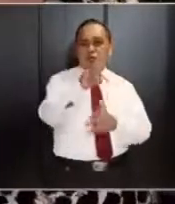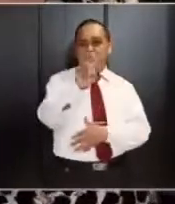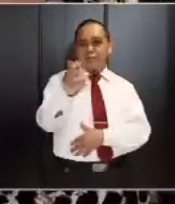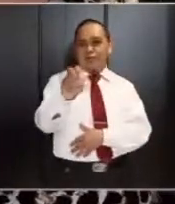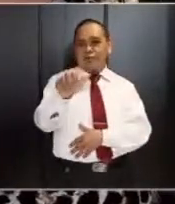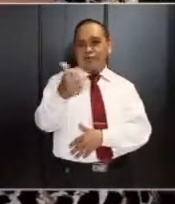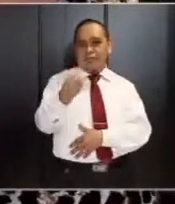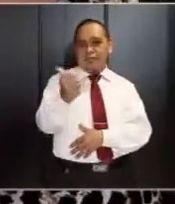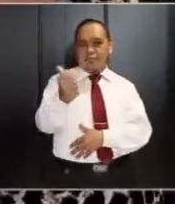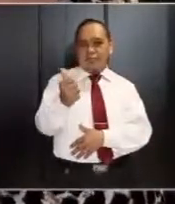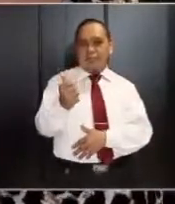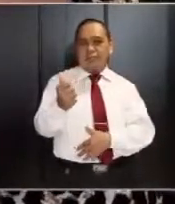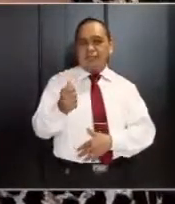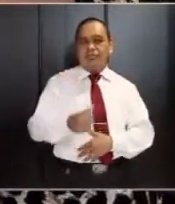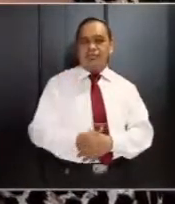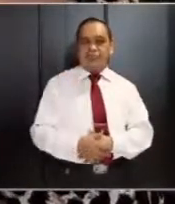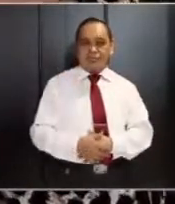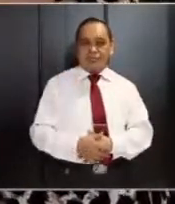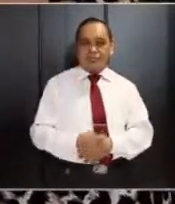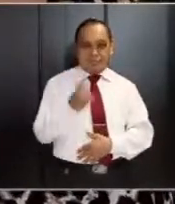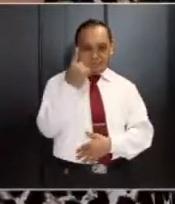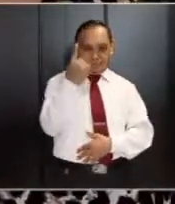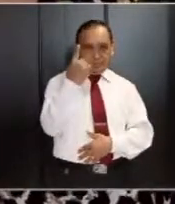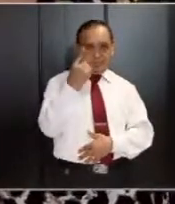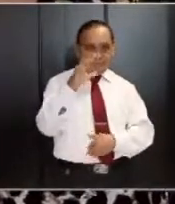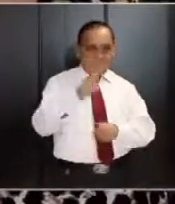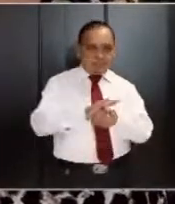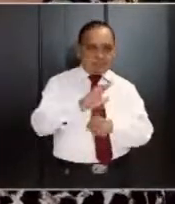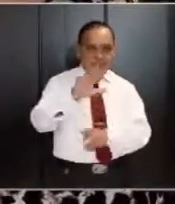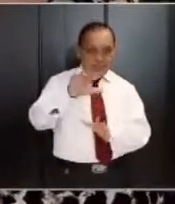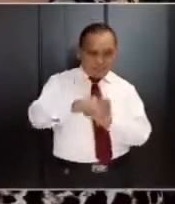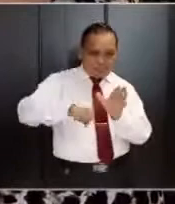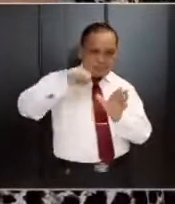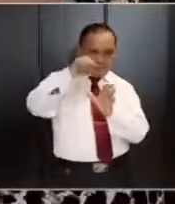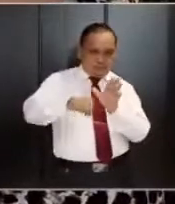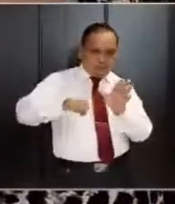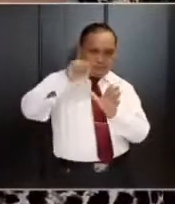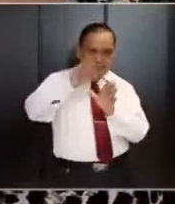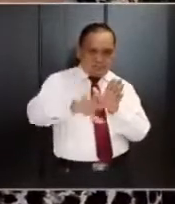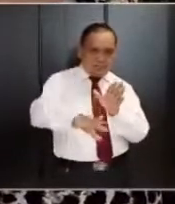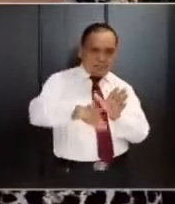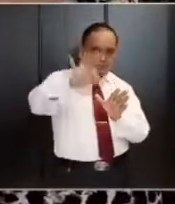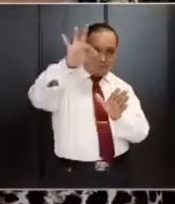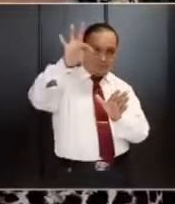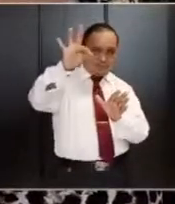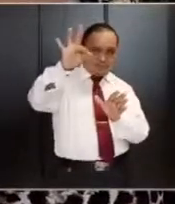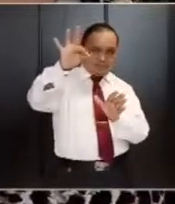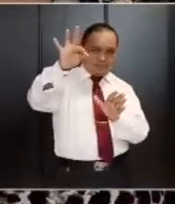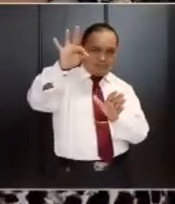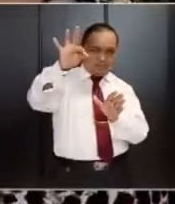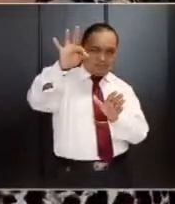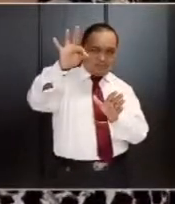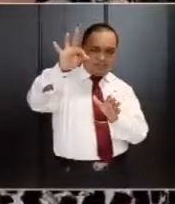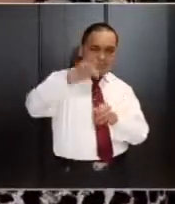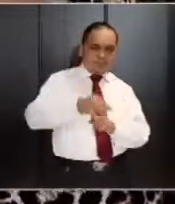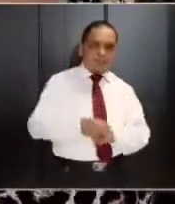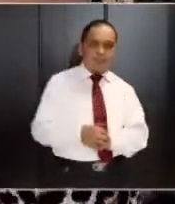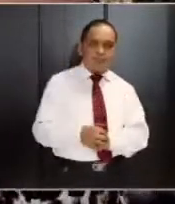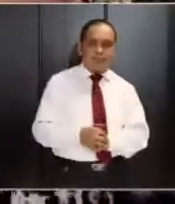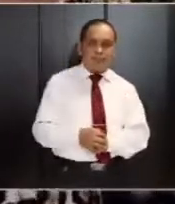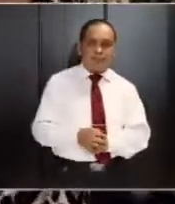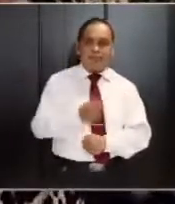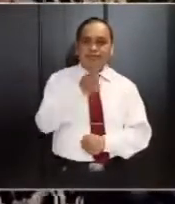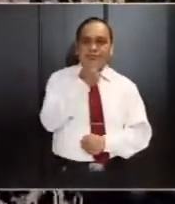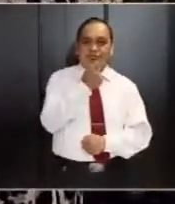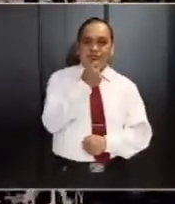cuántos? 4. Uno más. Ven, mi cielo, vente. Ayúdanos a sacar un boleto. Además, las niñas